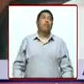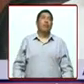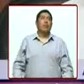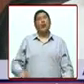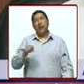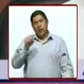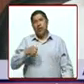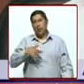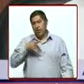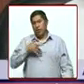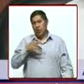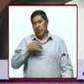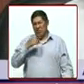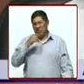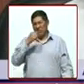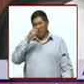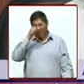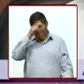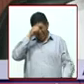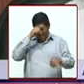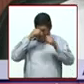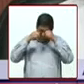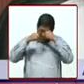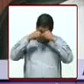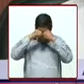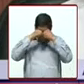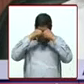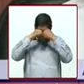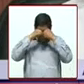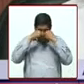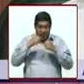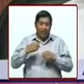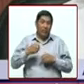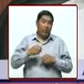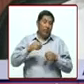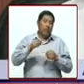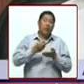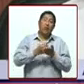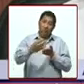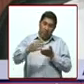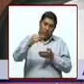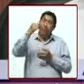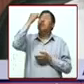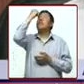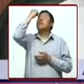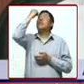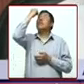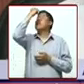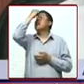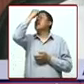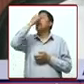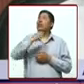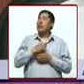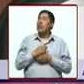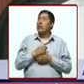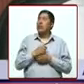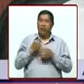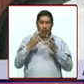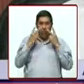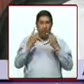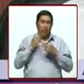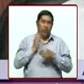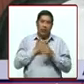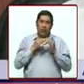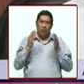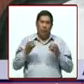Si hay sensación de cuerpo extraño, ojos rojos, podemos usar gotas artificiales, ¿no? Suplementos a la lágrima. Ya si vemos que nuestra